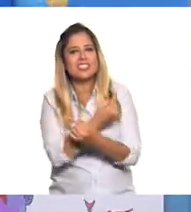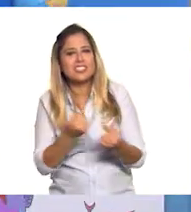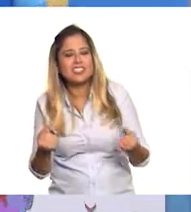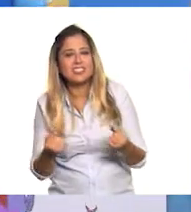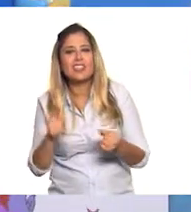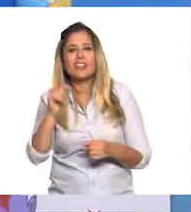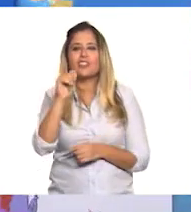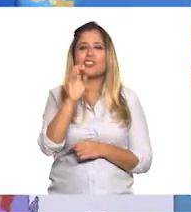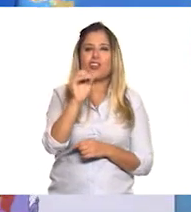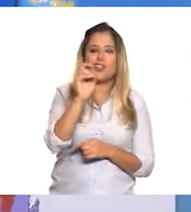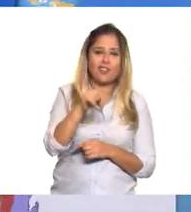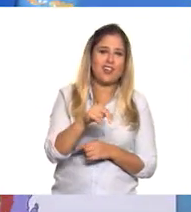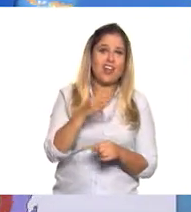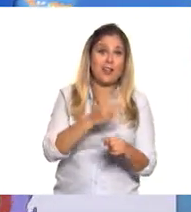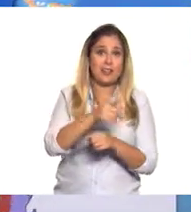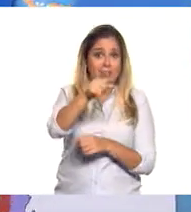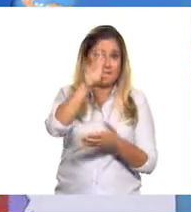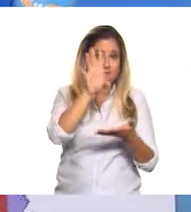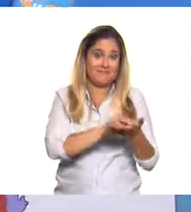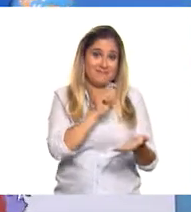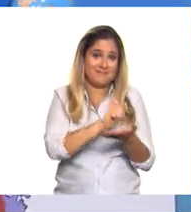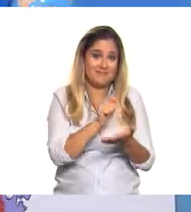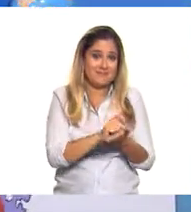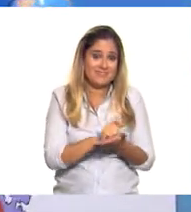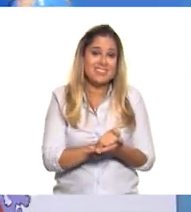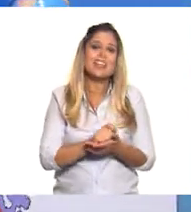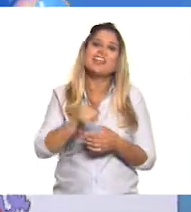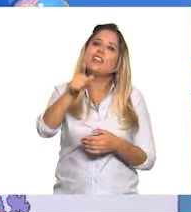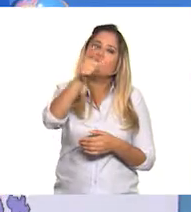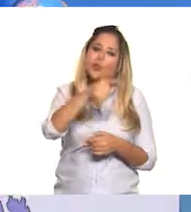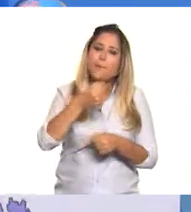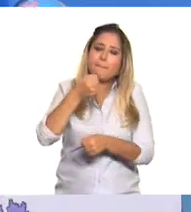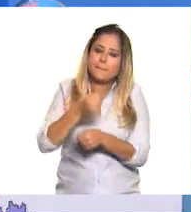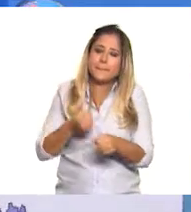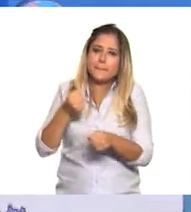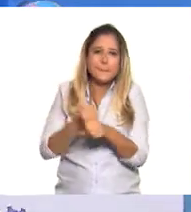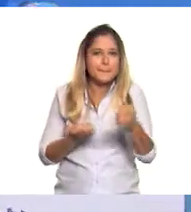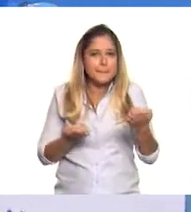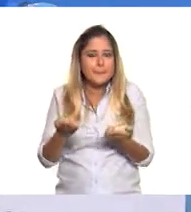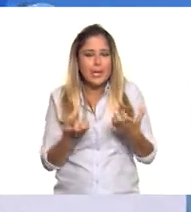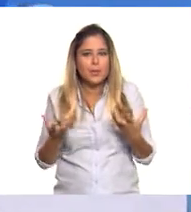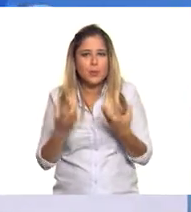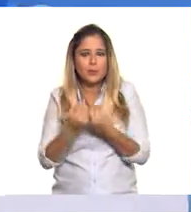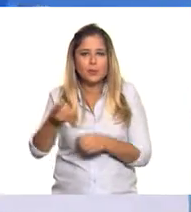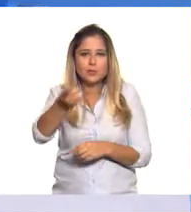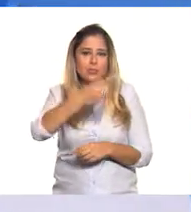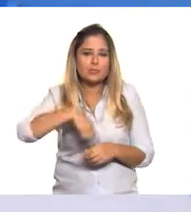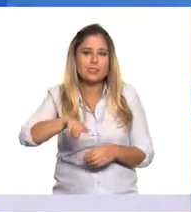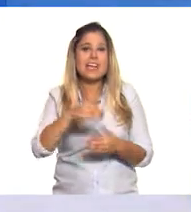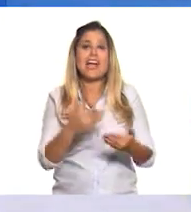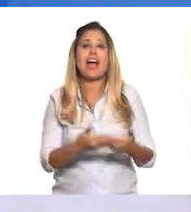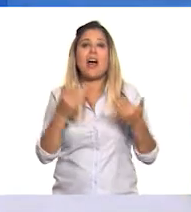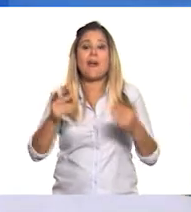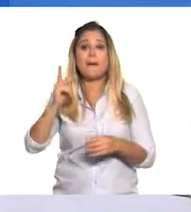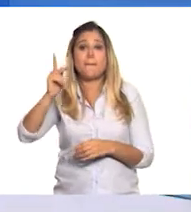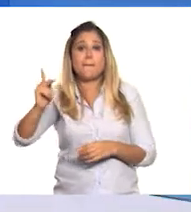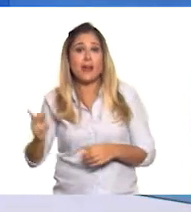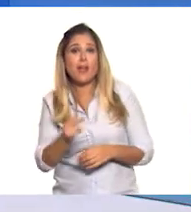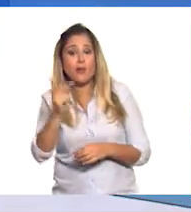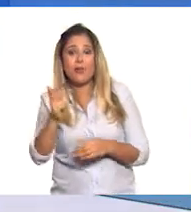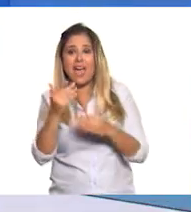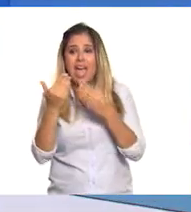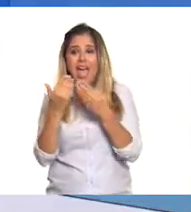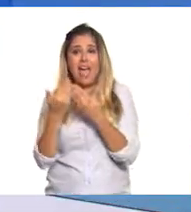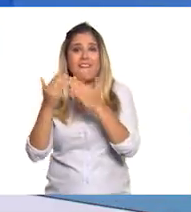son, lógicamente, se supone que estás tomando nota, ¿eh? Vayan practicando con nosotros. Ahora, las preguntas abiertas facilitan